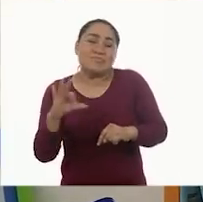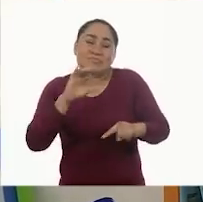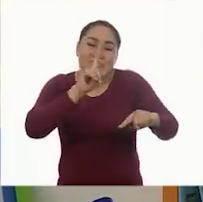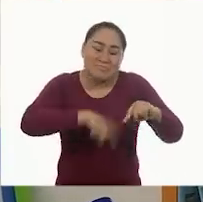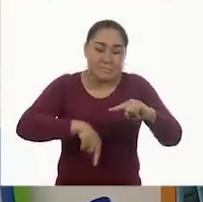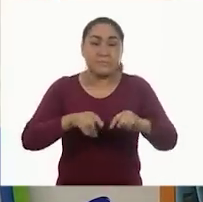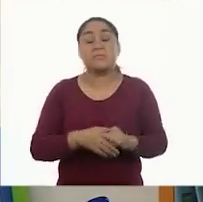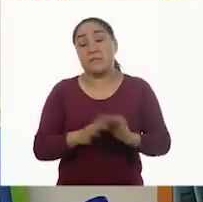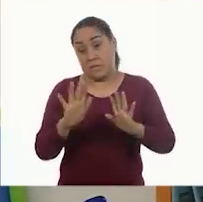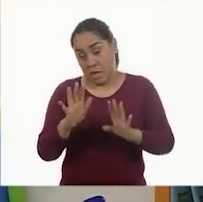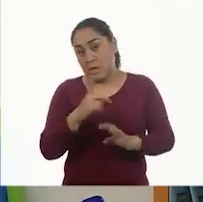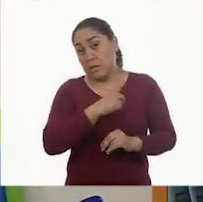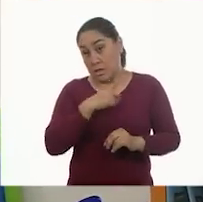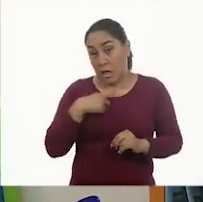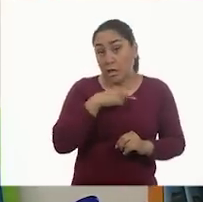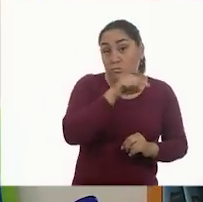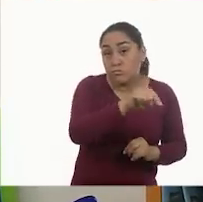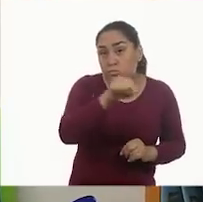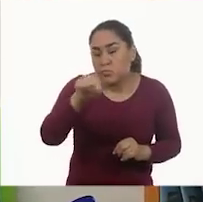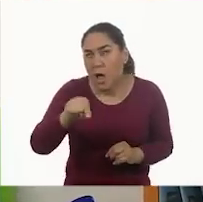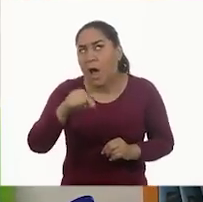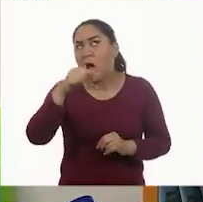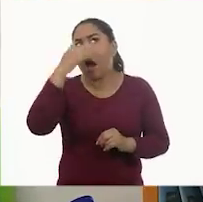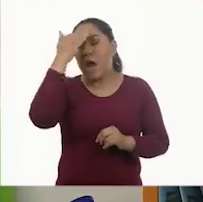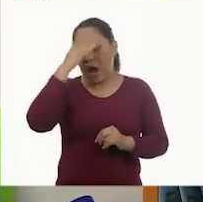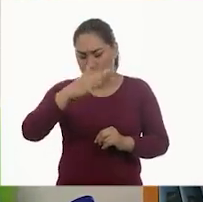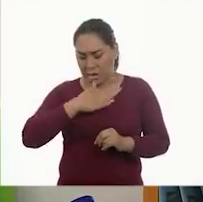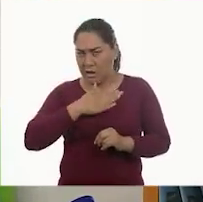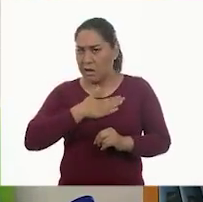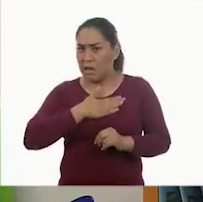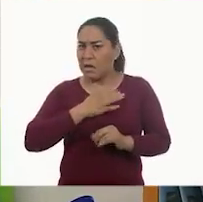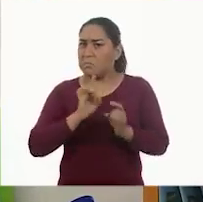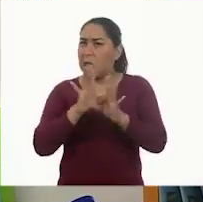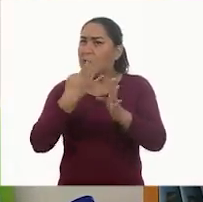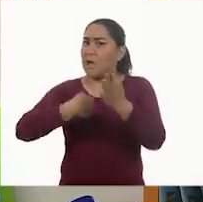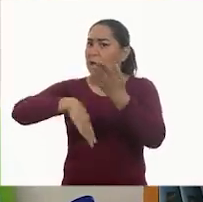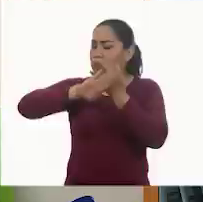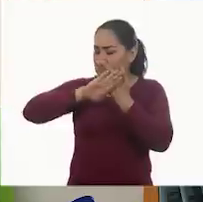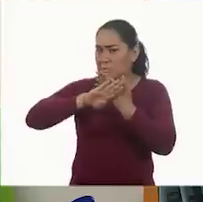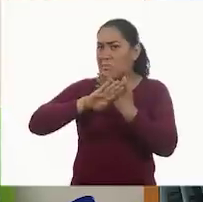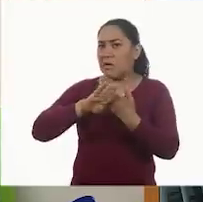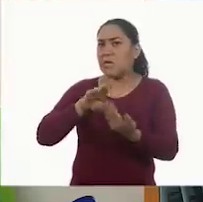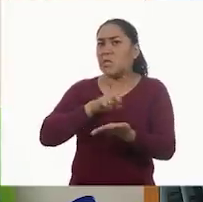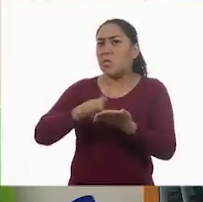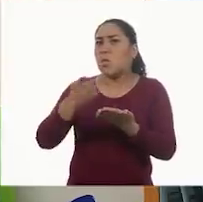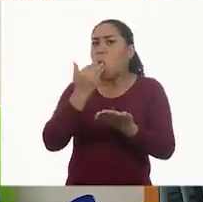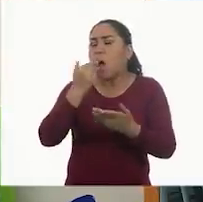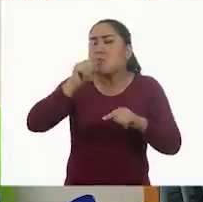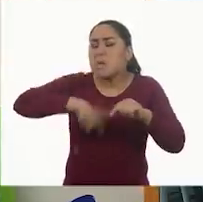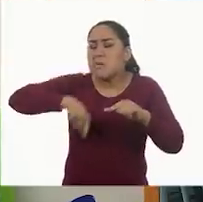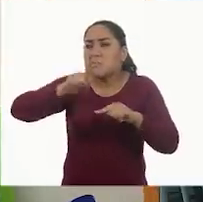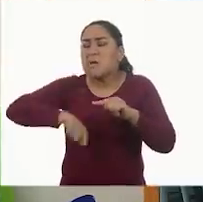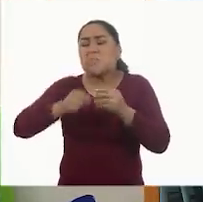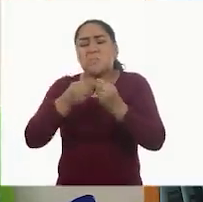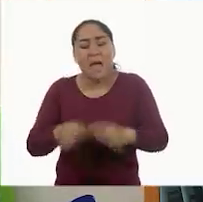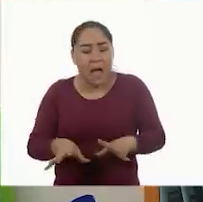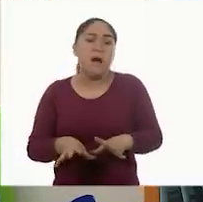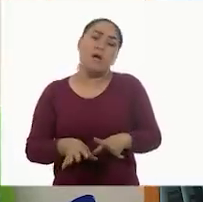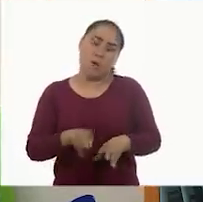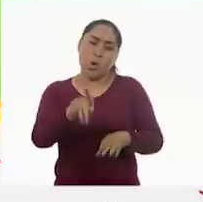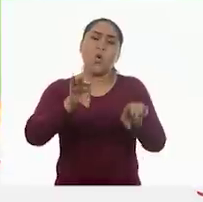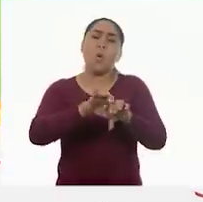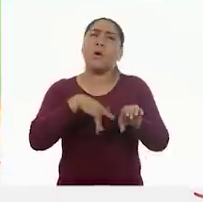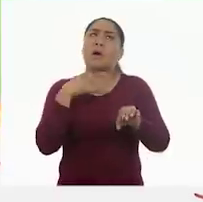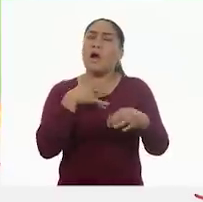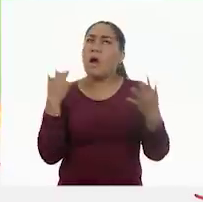y que cada niño sepa cuándo está siendo vulnerado esos derechos. ¿Cómo podemos darnos cuenta que nuestros derechos